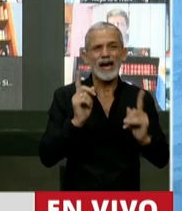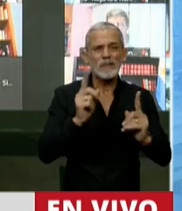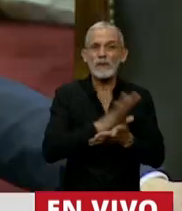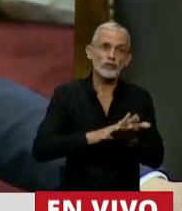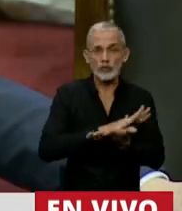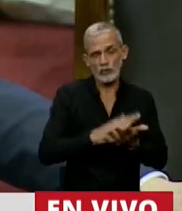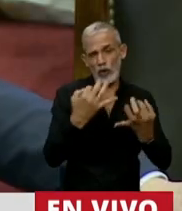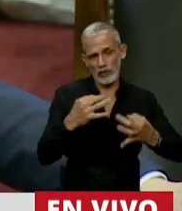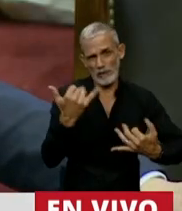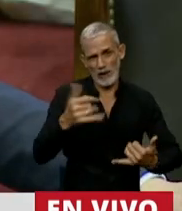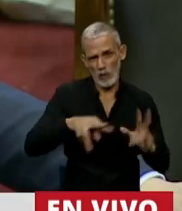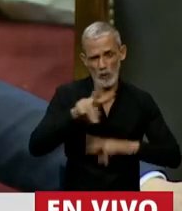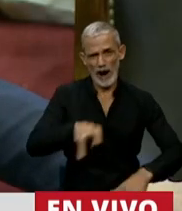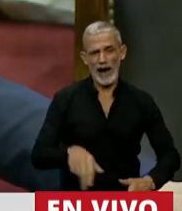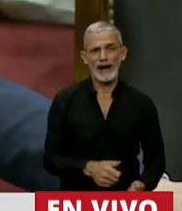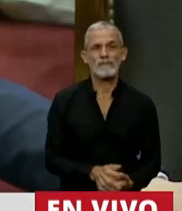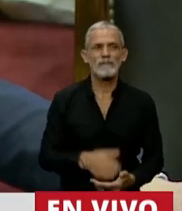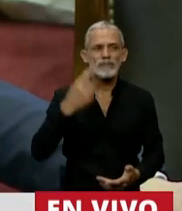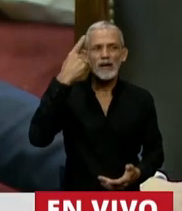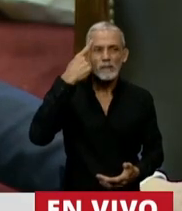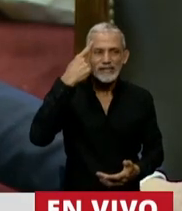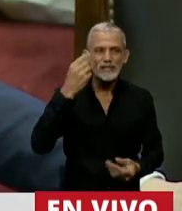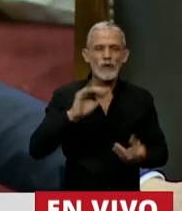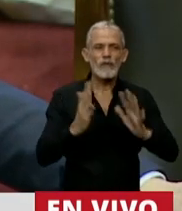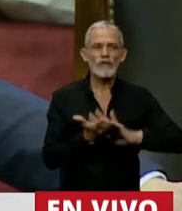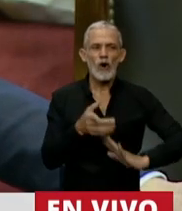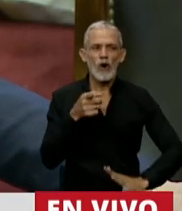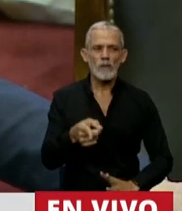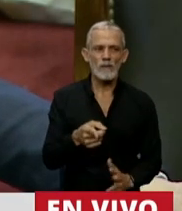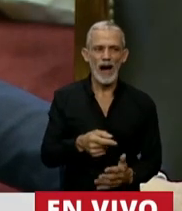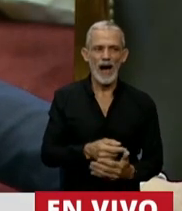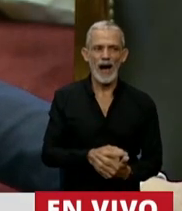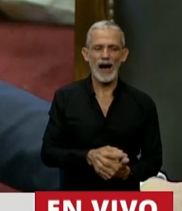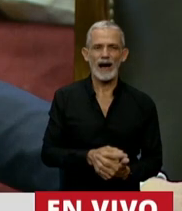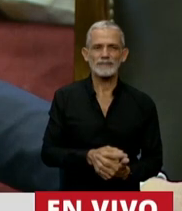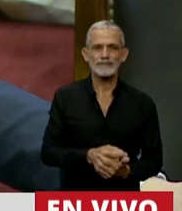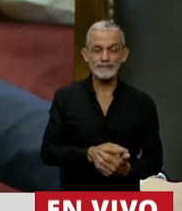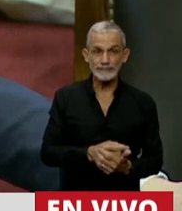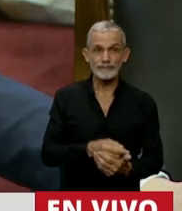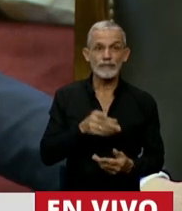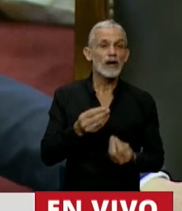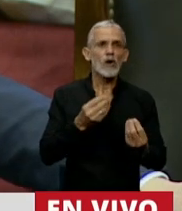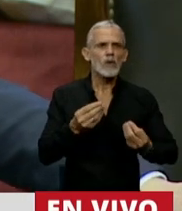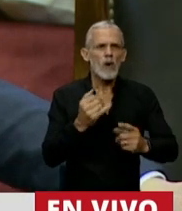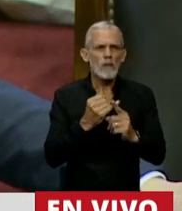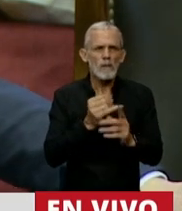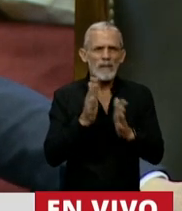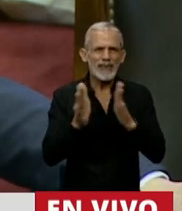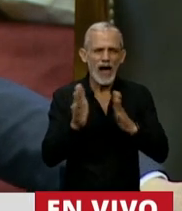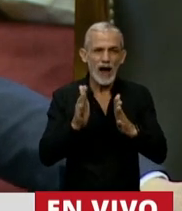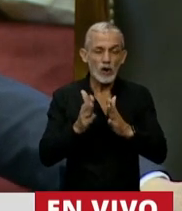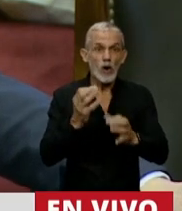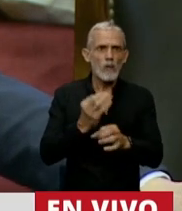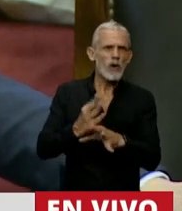señor presidente pensemos en los sectores medios los sectores medios los